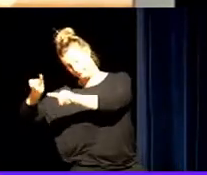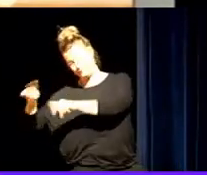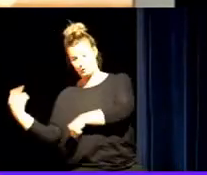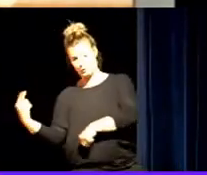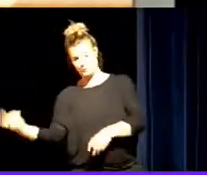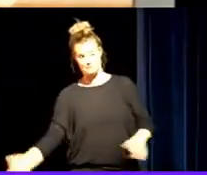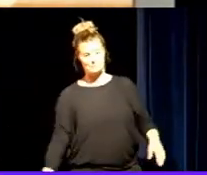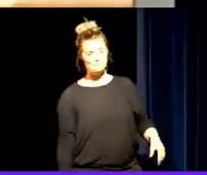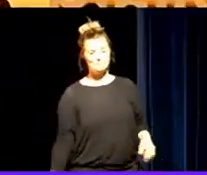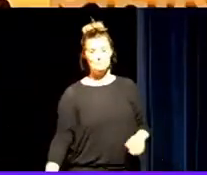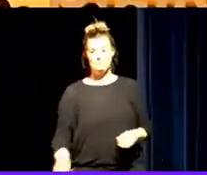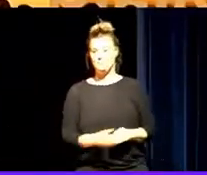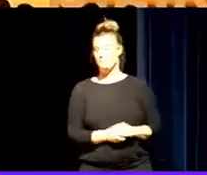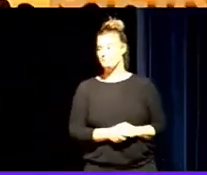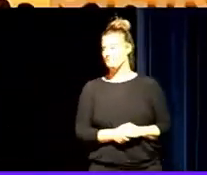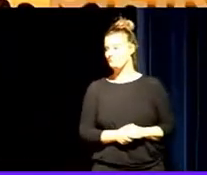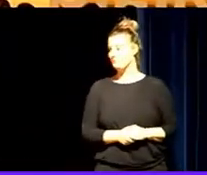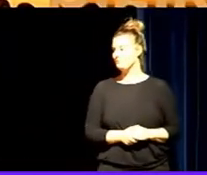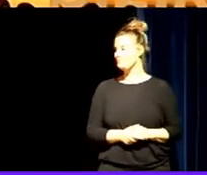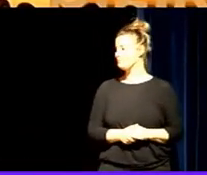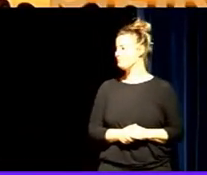todo.